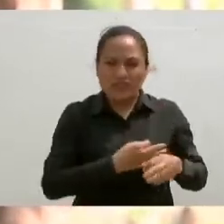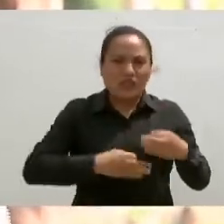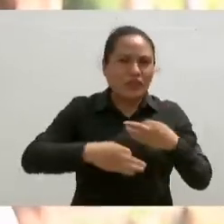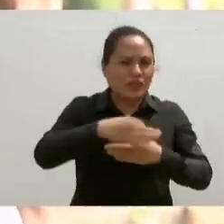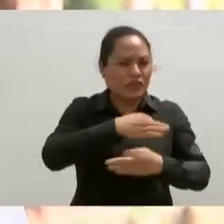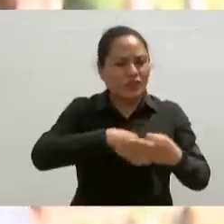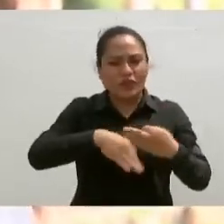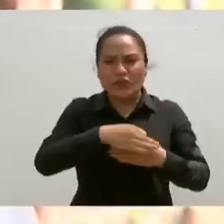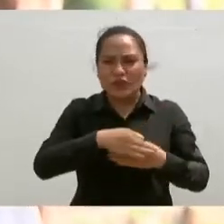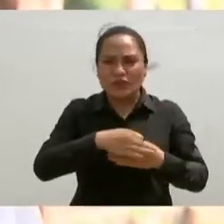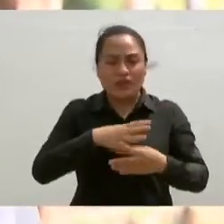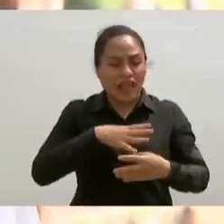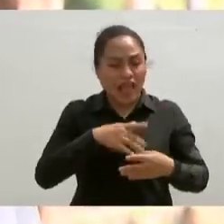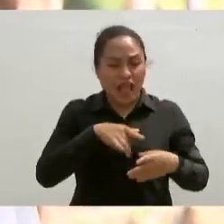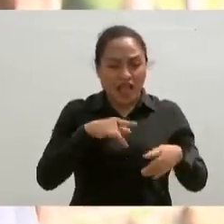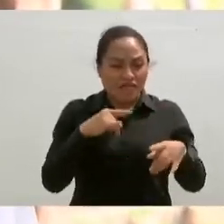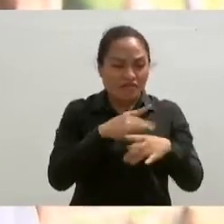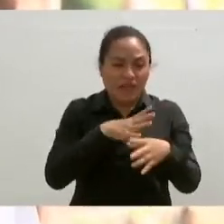corredor